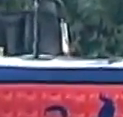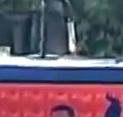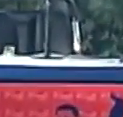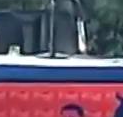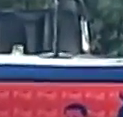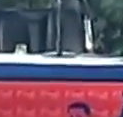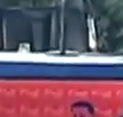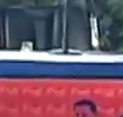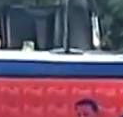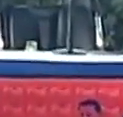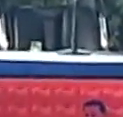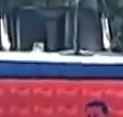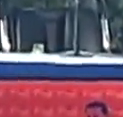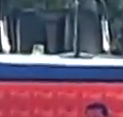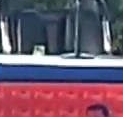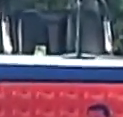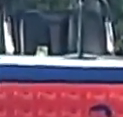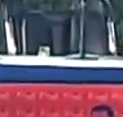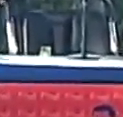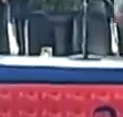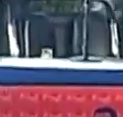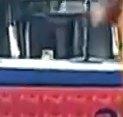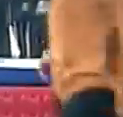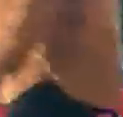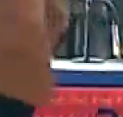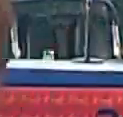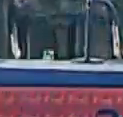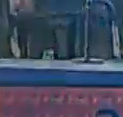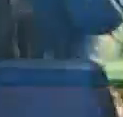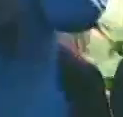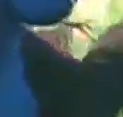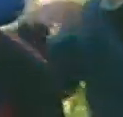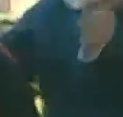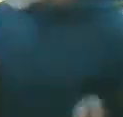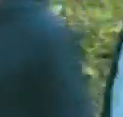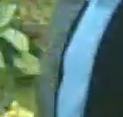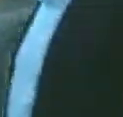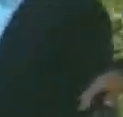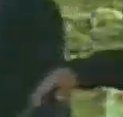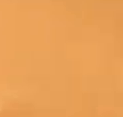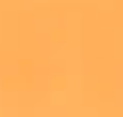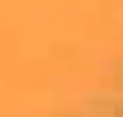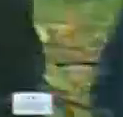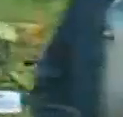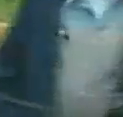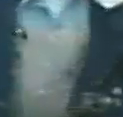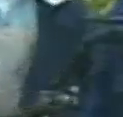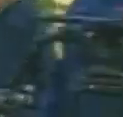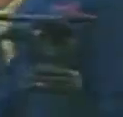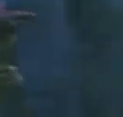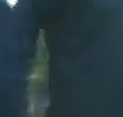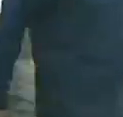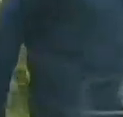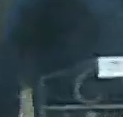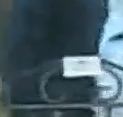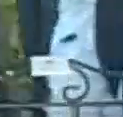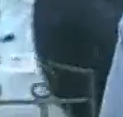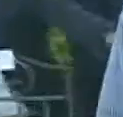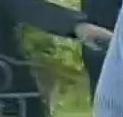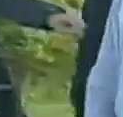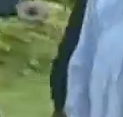o nada. Pa'lante, pa' allá. Vamos fuerte, mi gente, ni pa' coger impulso, le damos